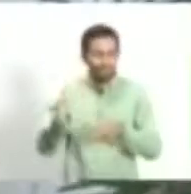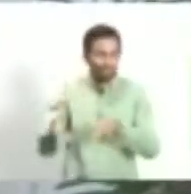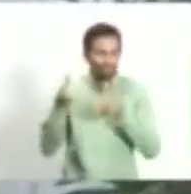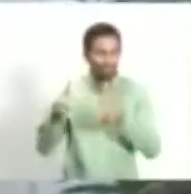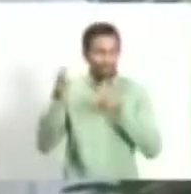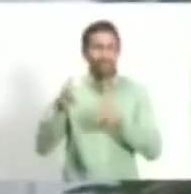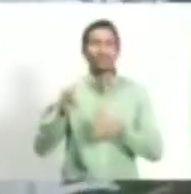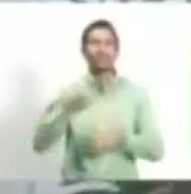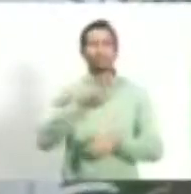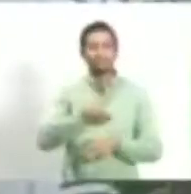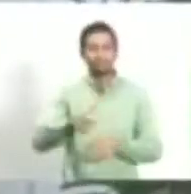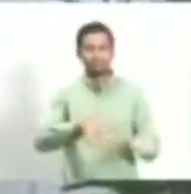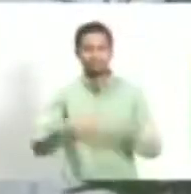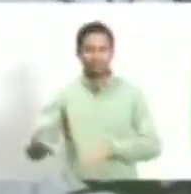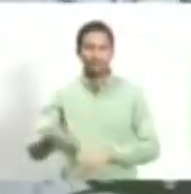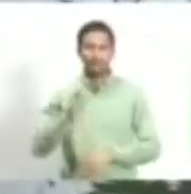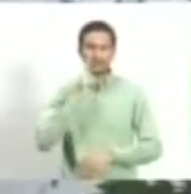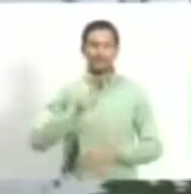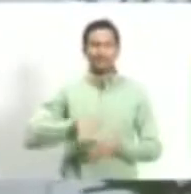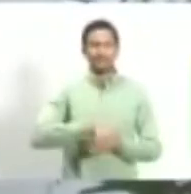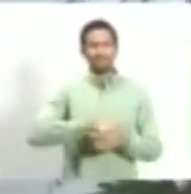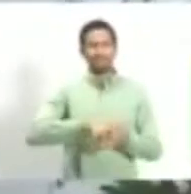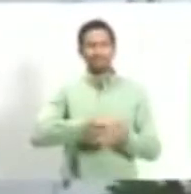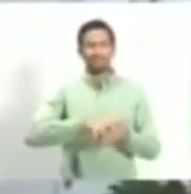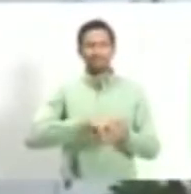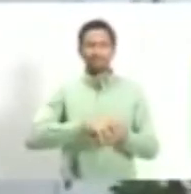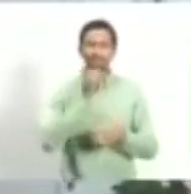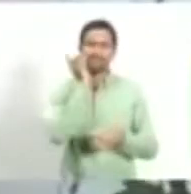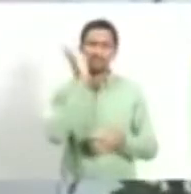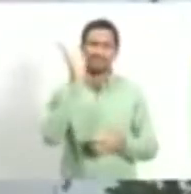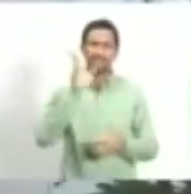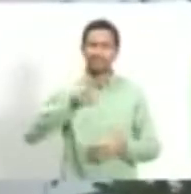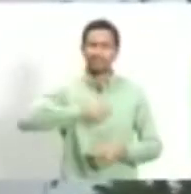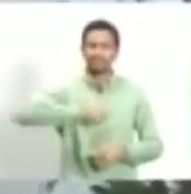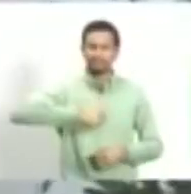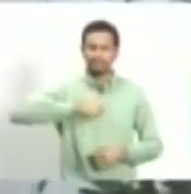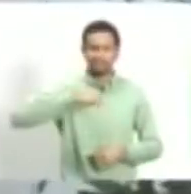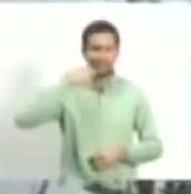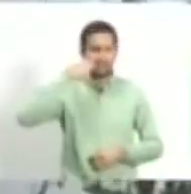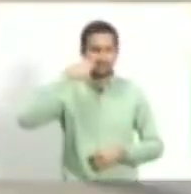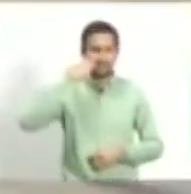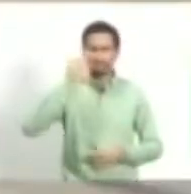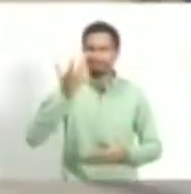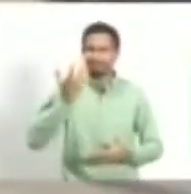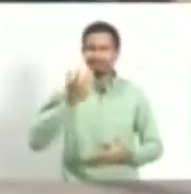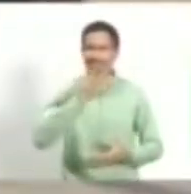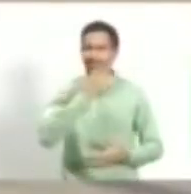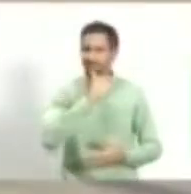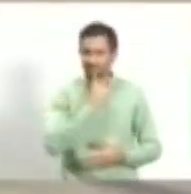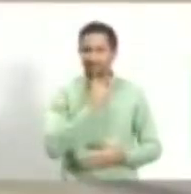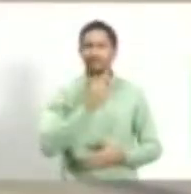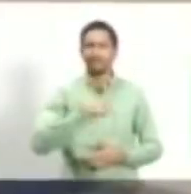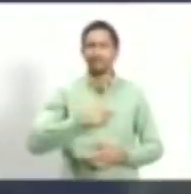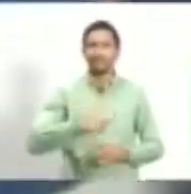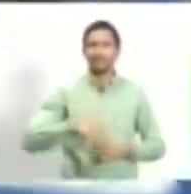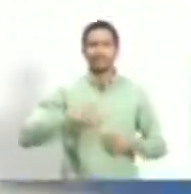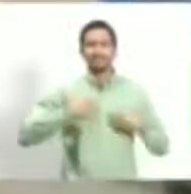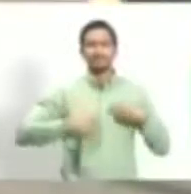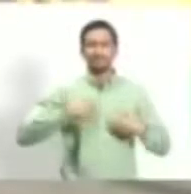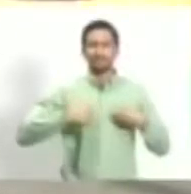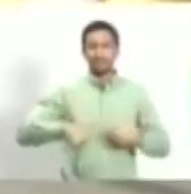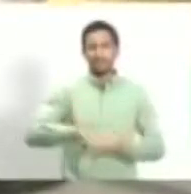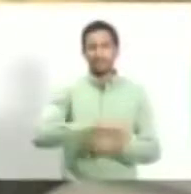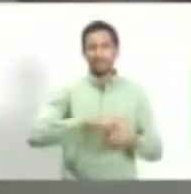de que estamos en una situación grave de derechos humanos y de inseguridad en esta ciudad. Y así, actuar como una gran